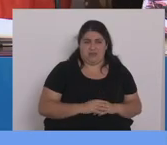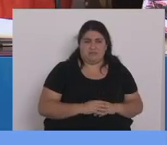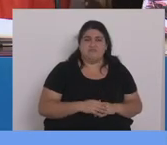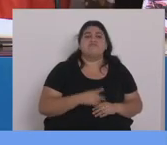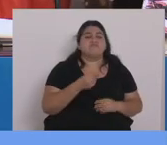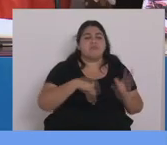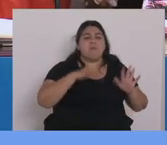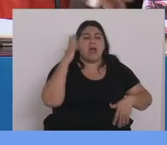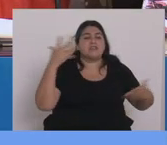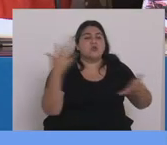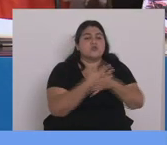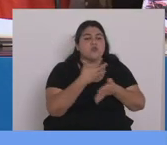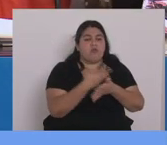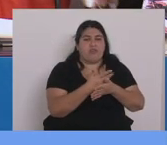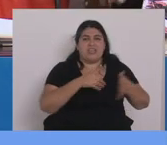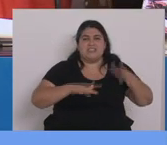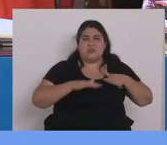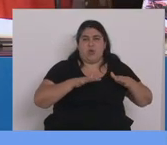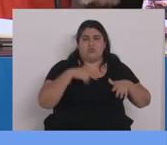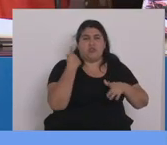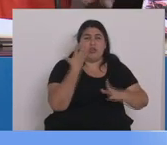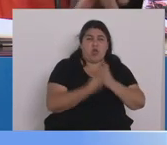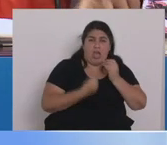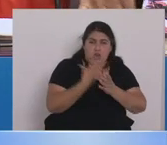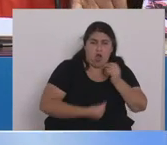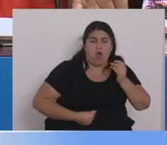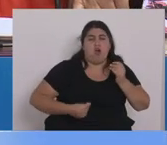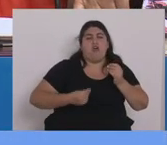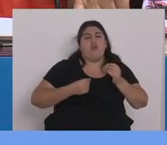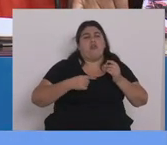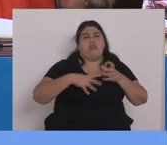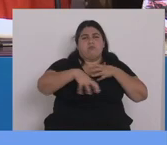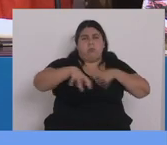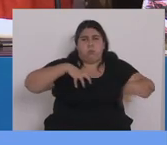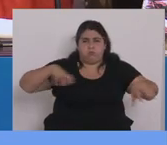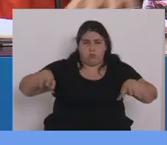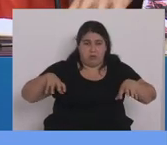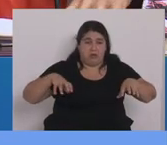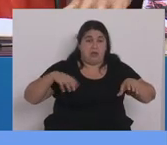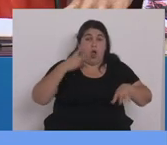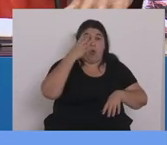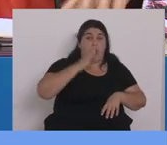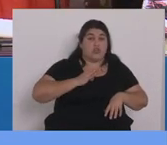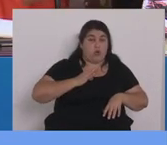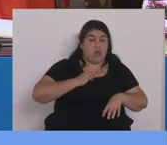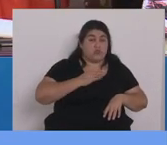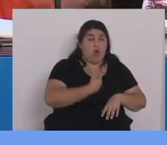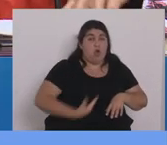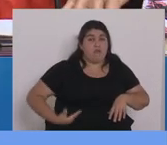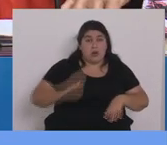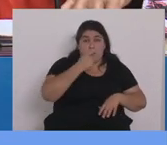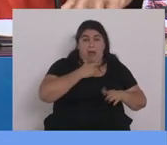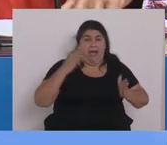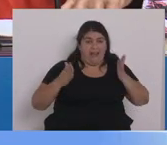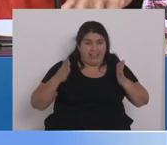las consecuencias de nuestros errores o de nuestras desuniones momentáneas. Después de los 4 años de gobierno de Macri, pierdan cuidado